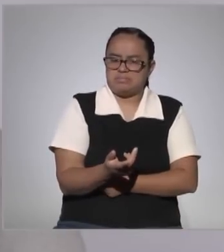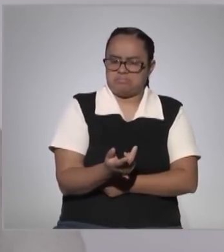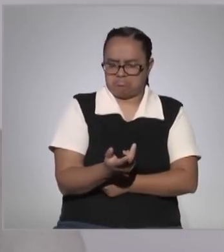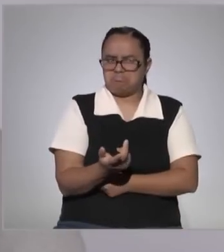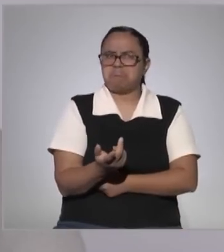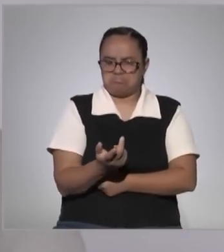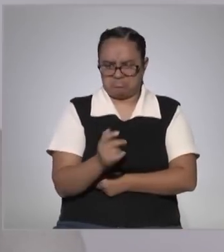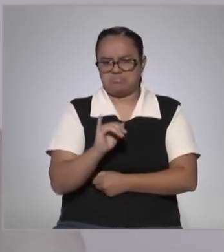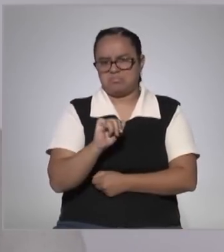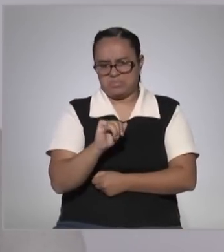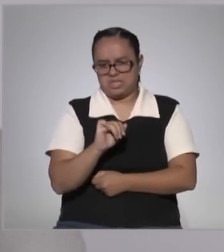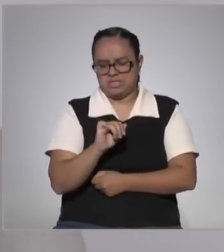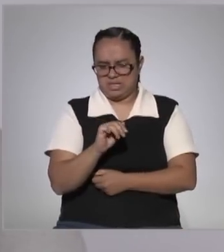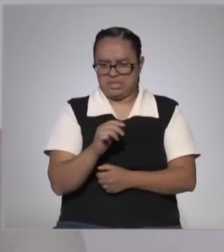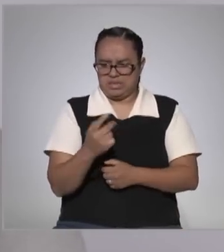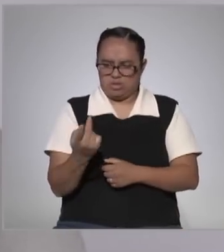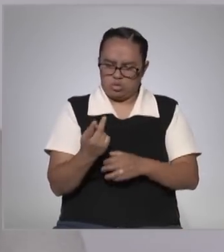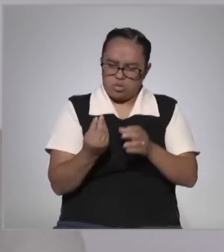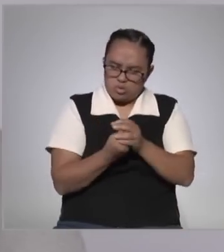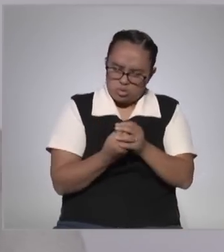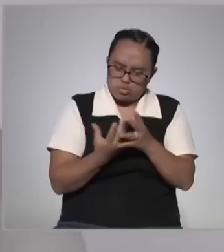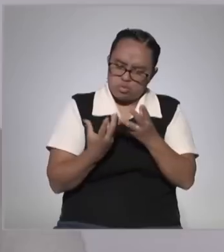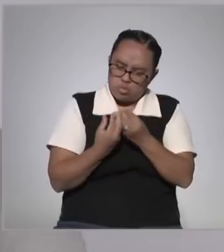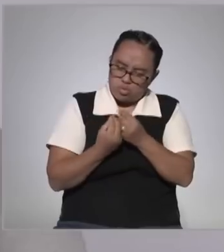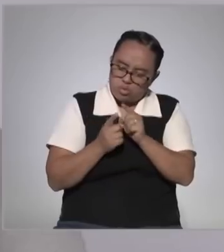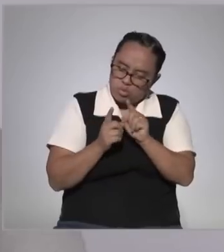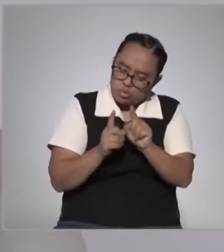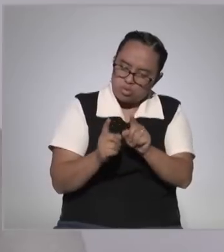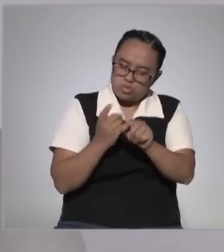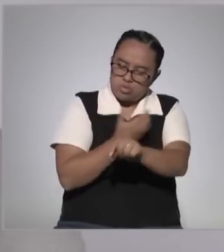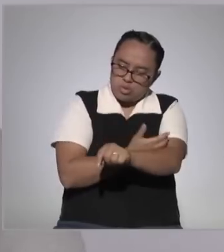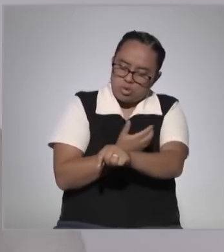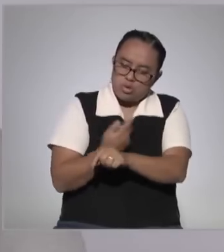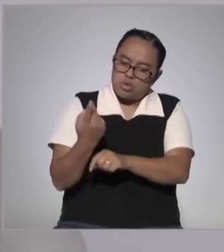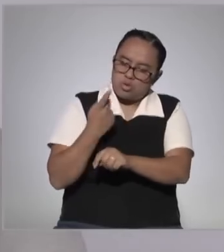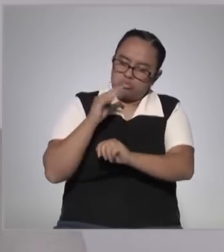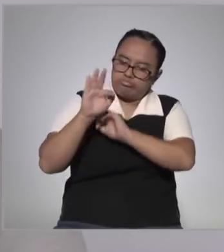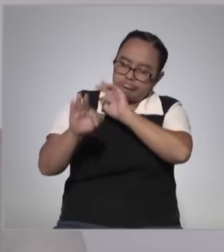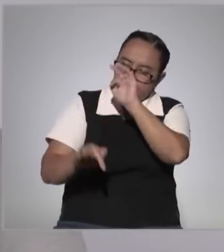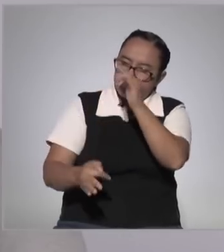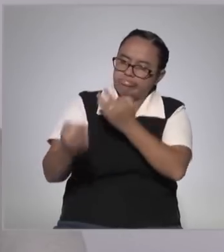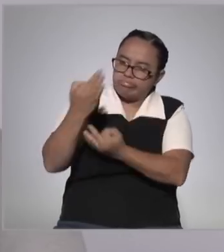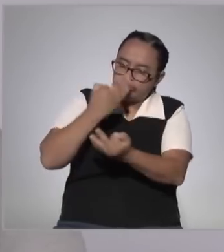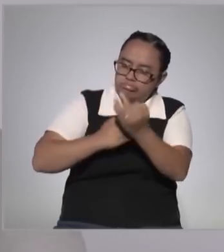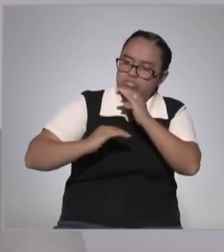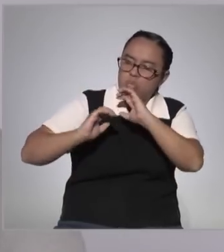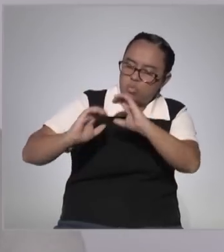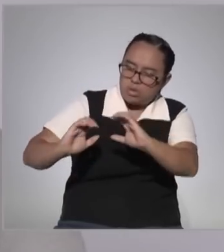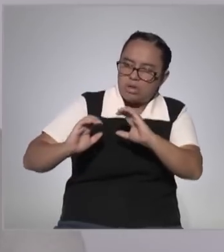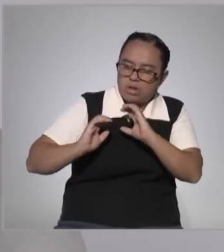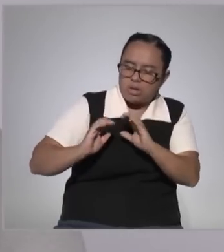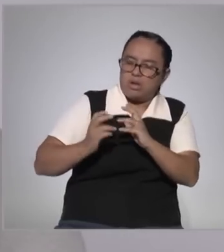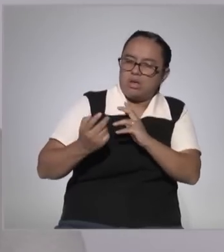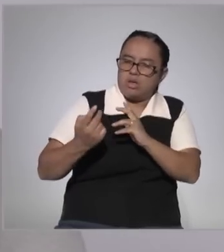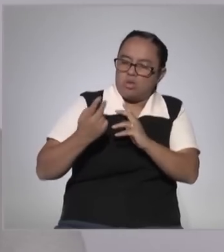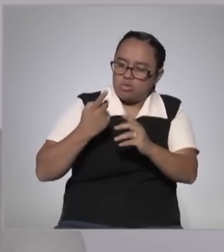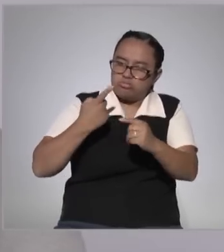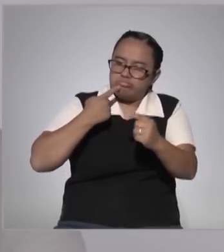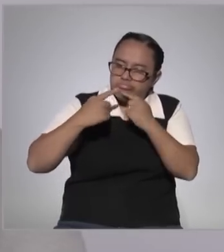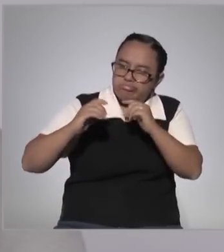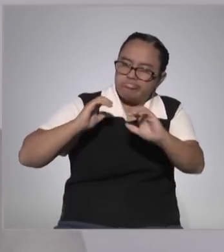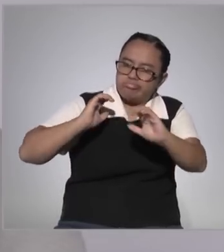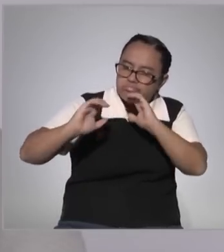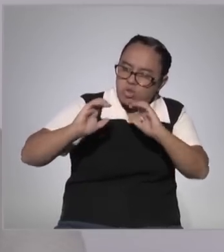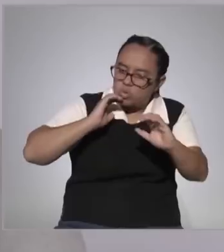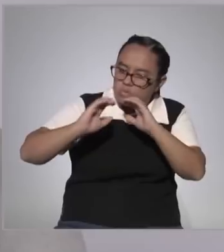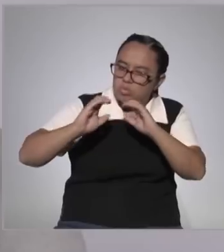sí, con esta parte de compañerismo, con esta parte de cuidado, con esta parte de diálogo, con esta parte